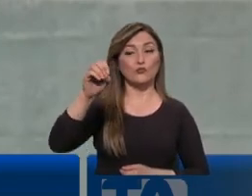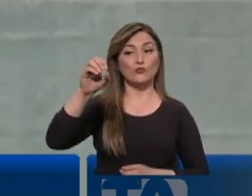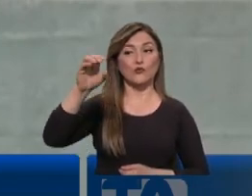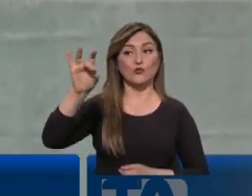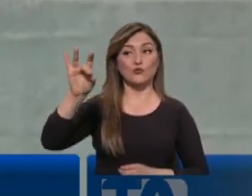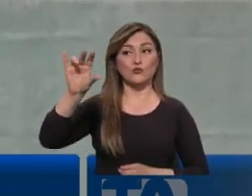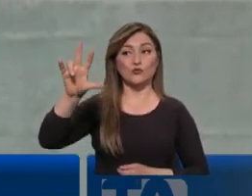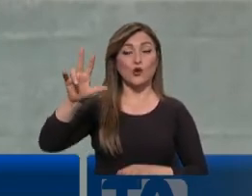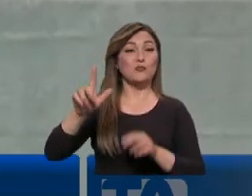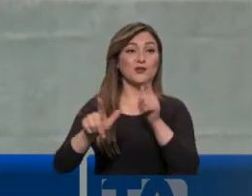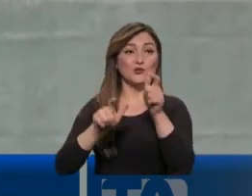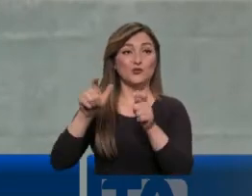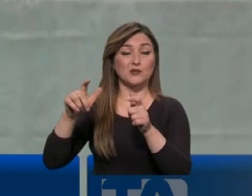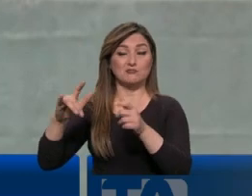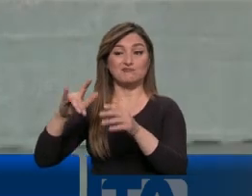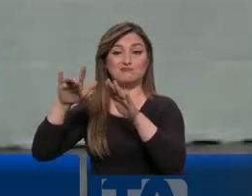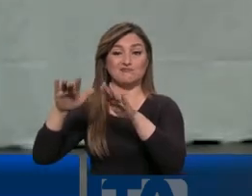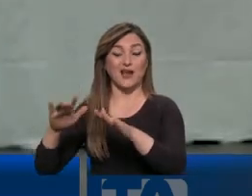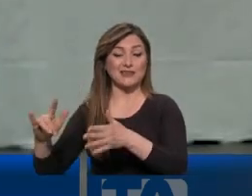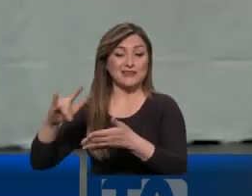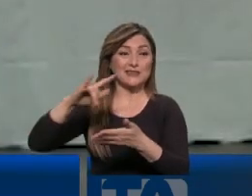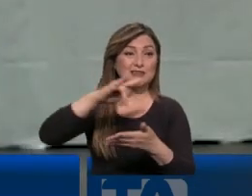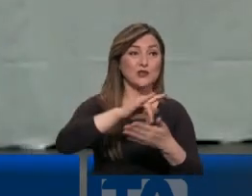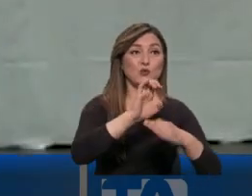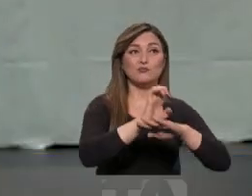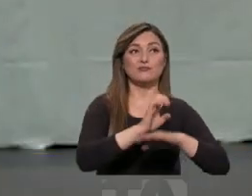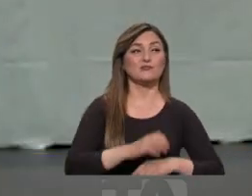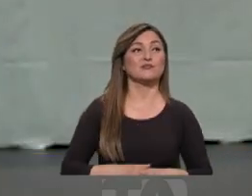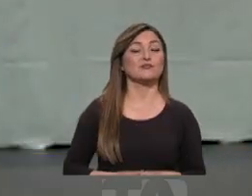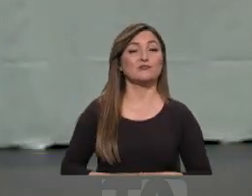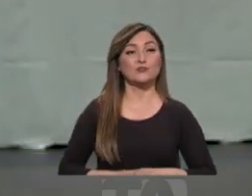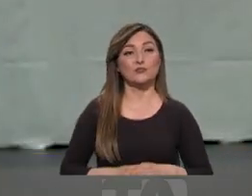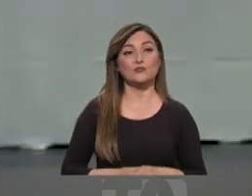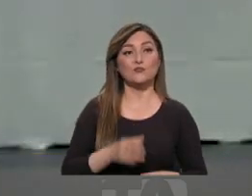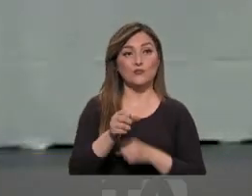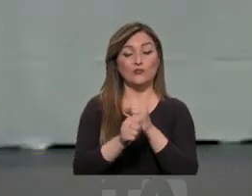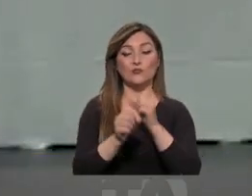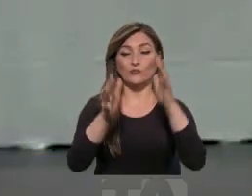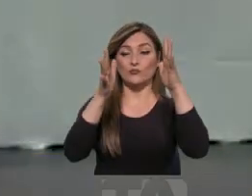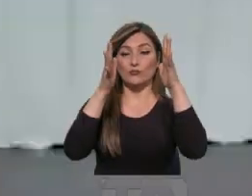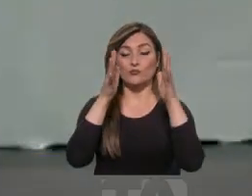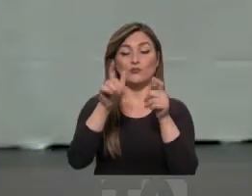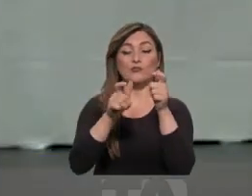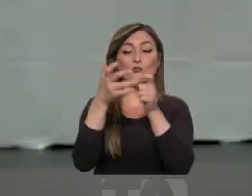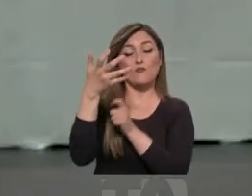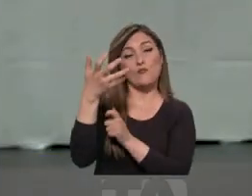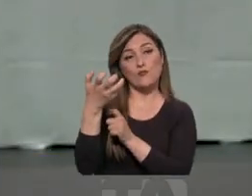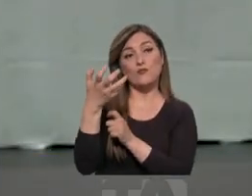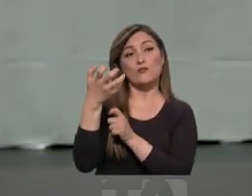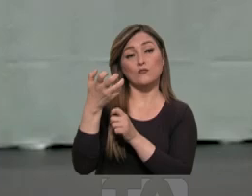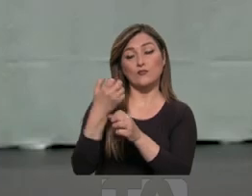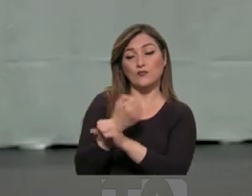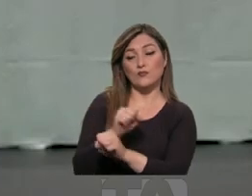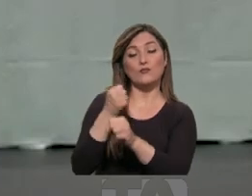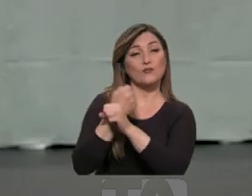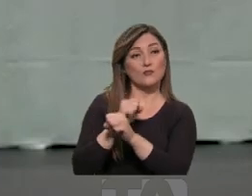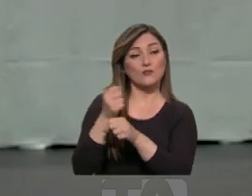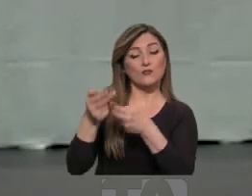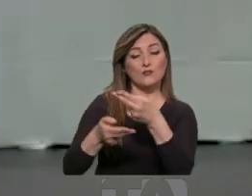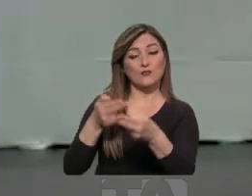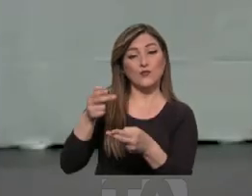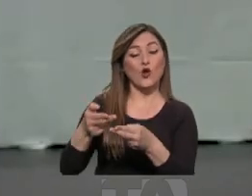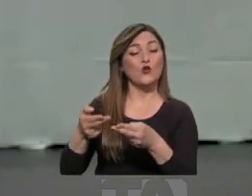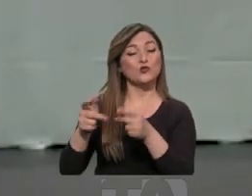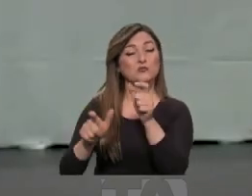69,083 personas que no han retornado al país. En lo que va del año, nosotros hemos atendido a 15 personas que han sido rescatadas de trata,